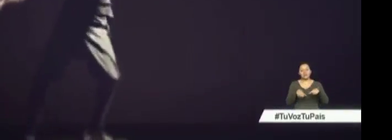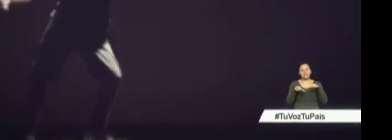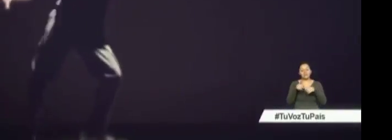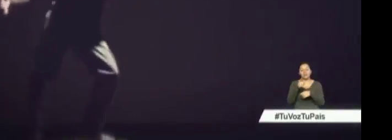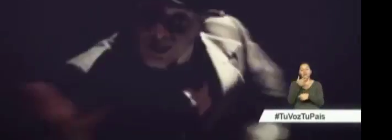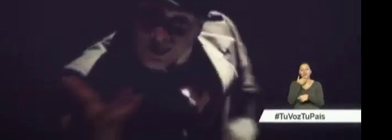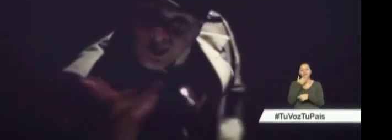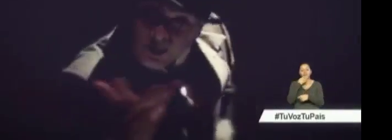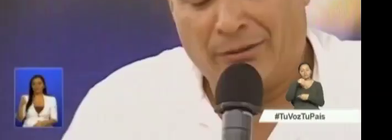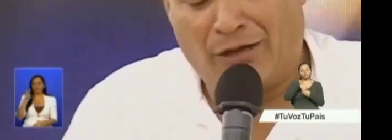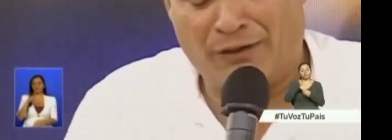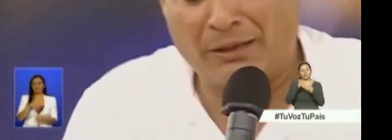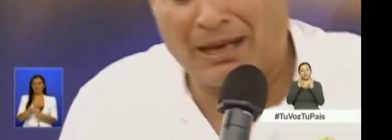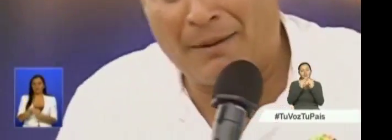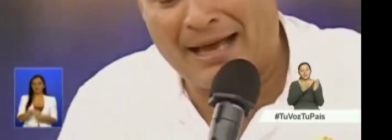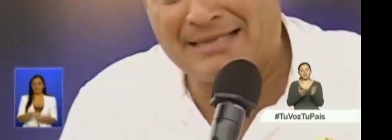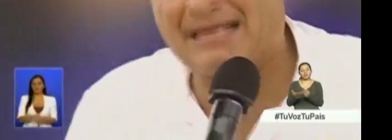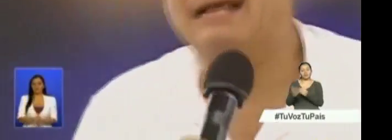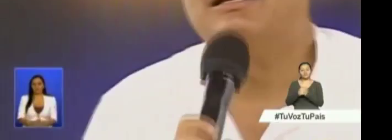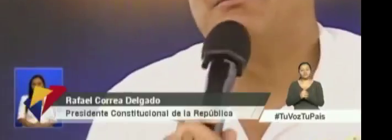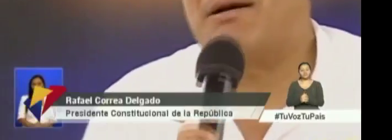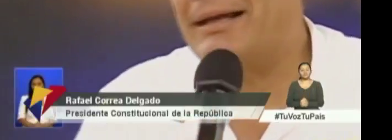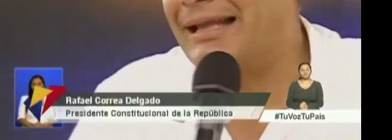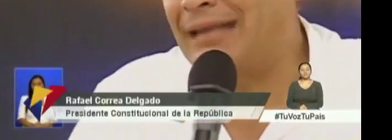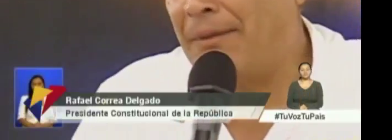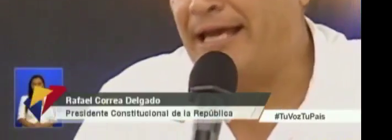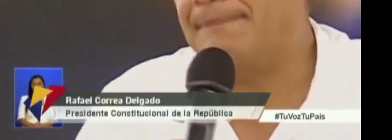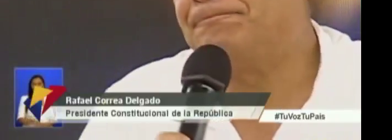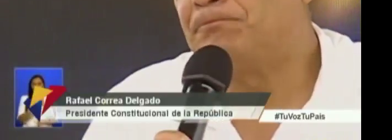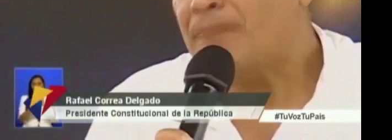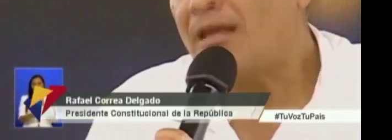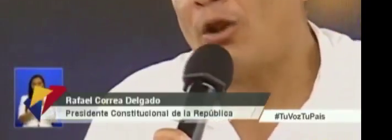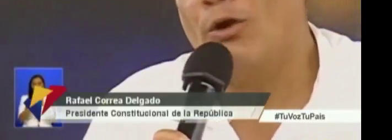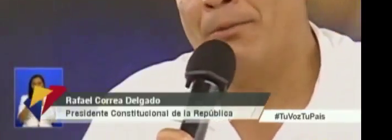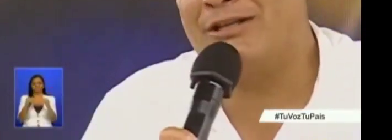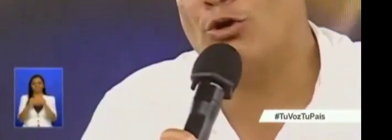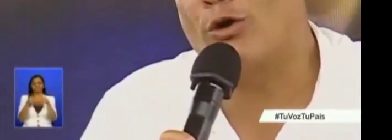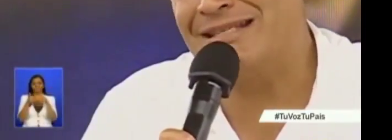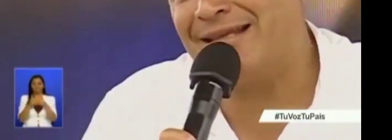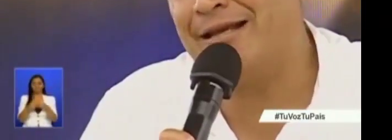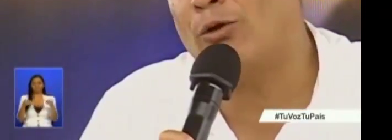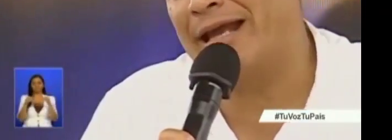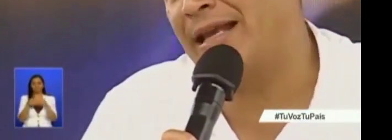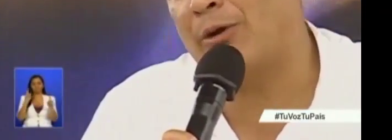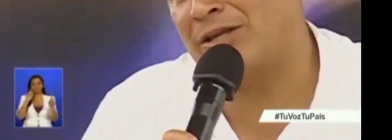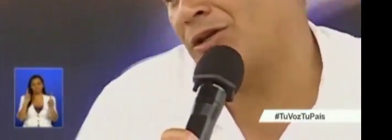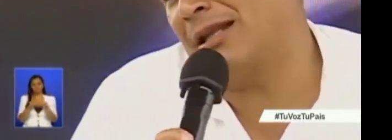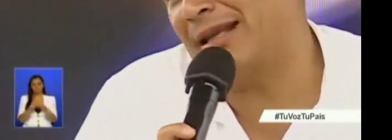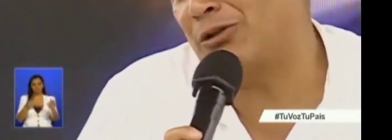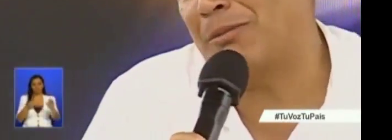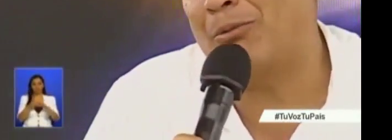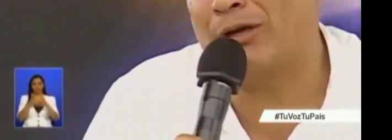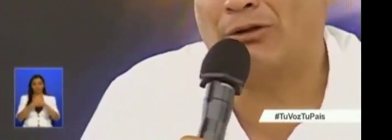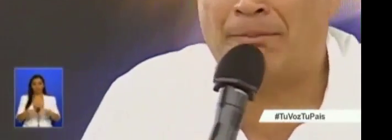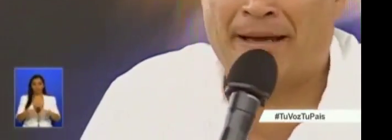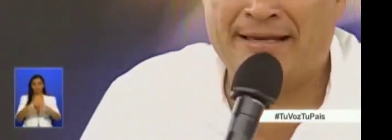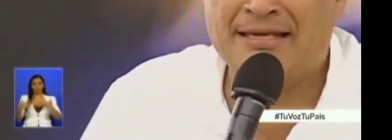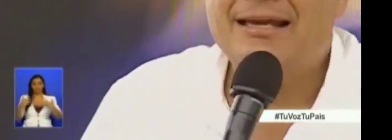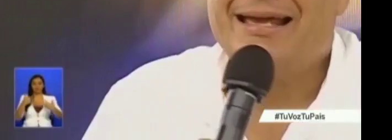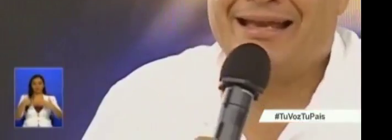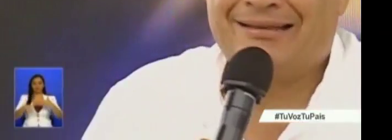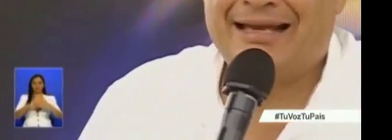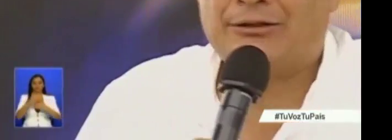desarrollarán en el evento. El festival avanza, va bastante bien. Lo hemos hecho coincidir con la inauguración del teatro más moderno del